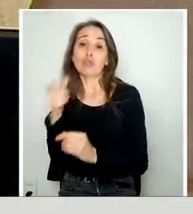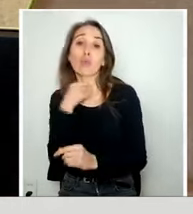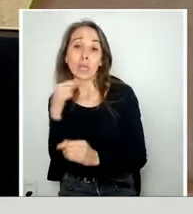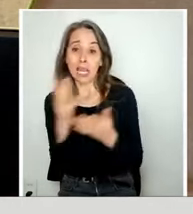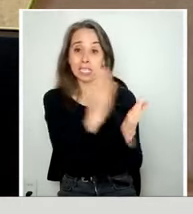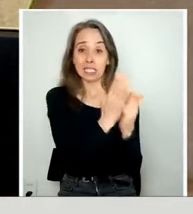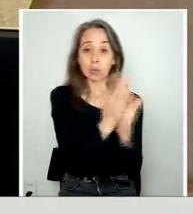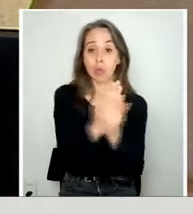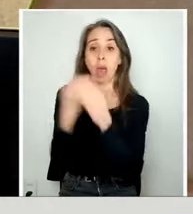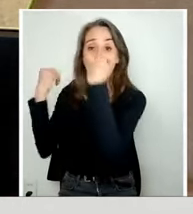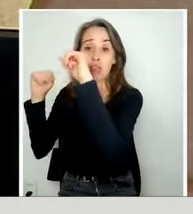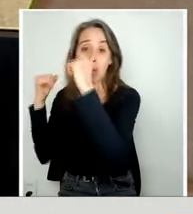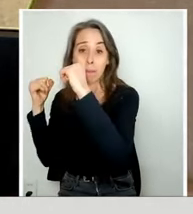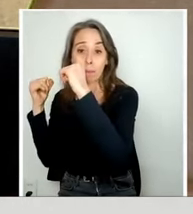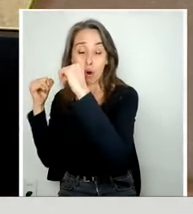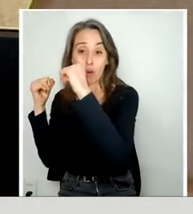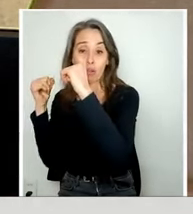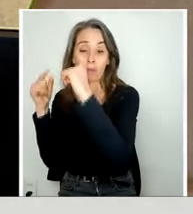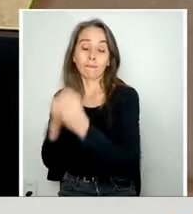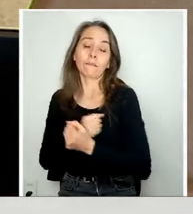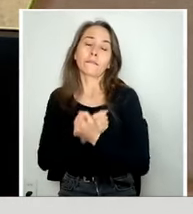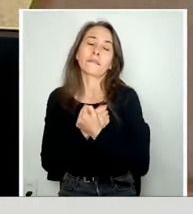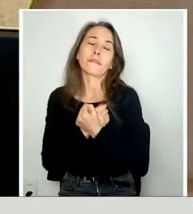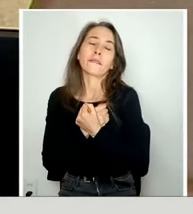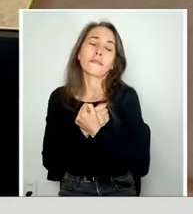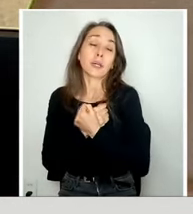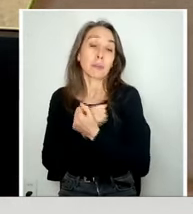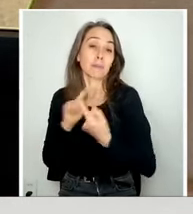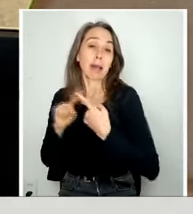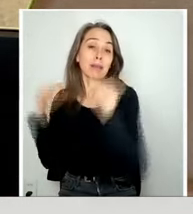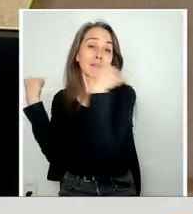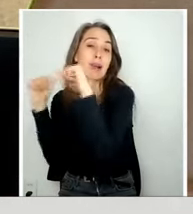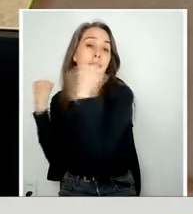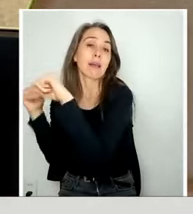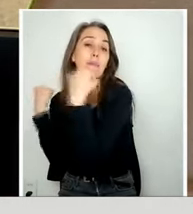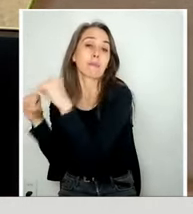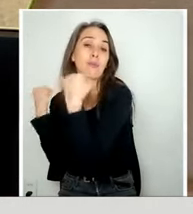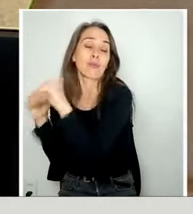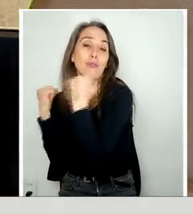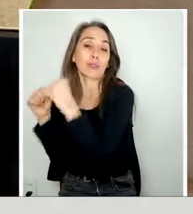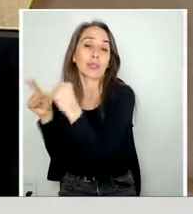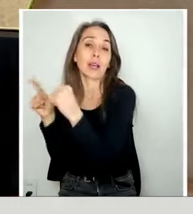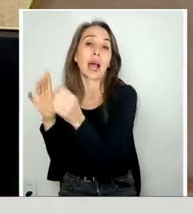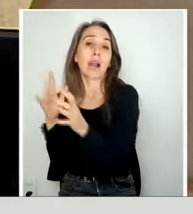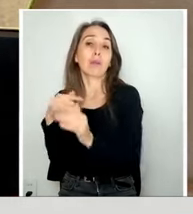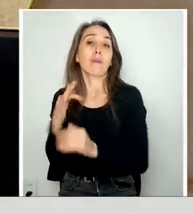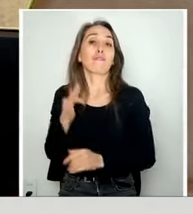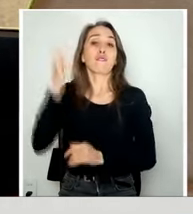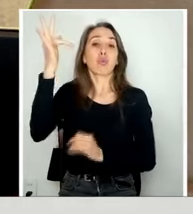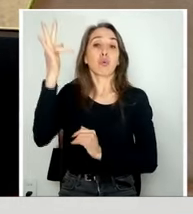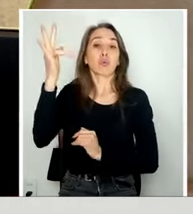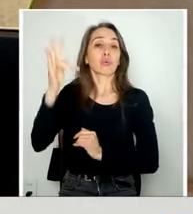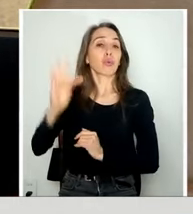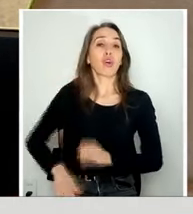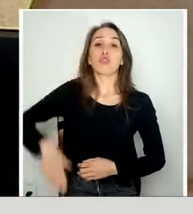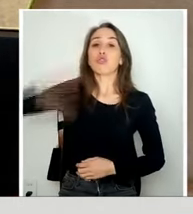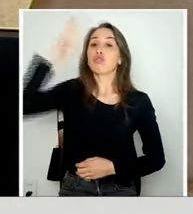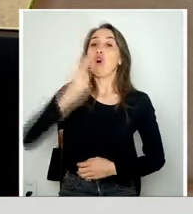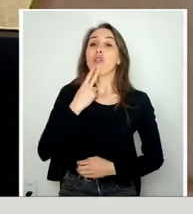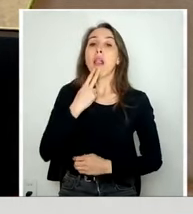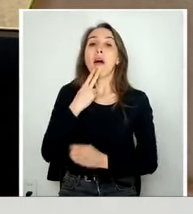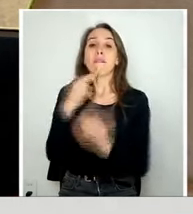y a la actividad que los apasiona y que En definitiva puede ser la actividad a la que desarrollen toda su vida es decir